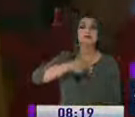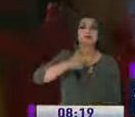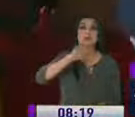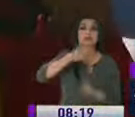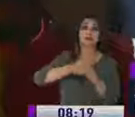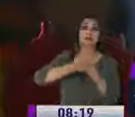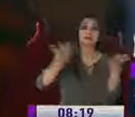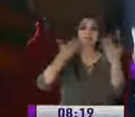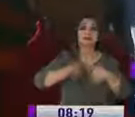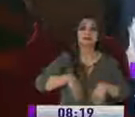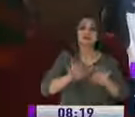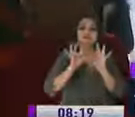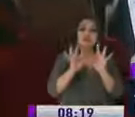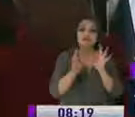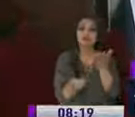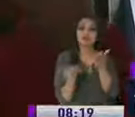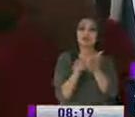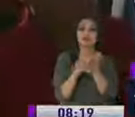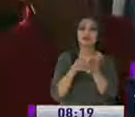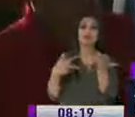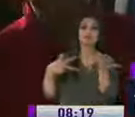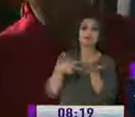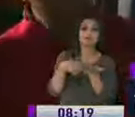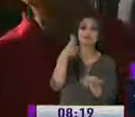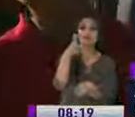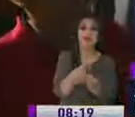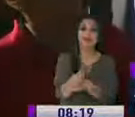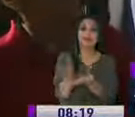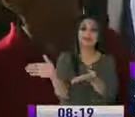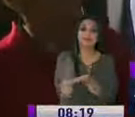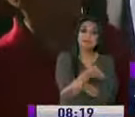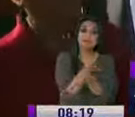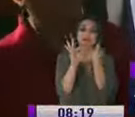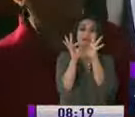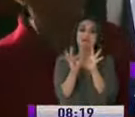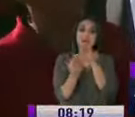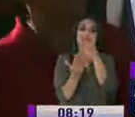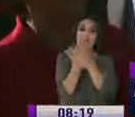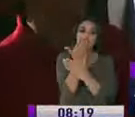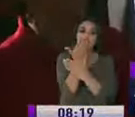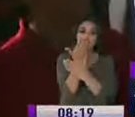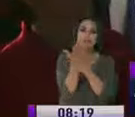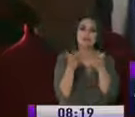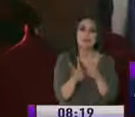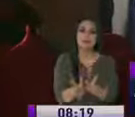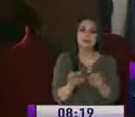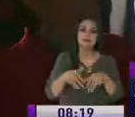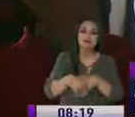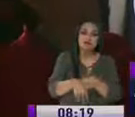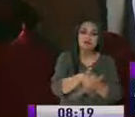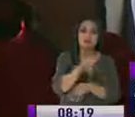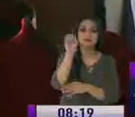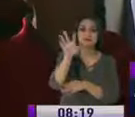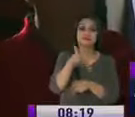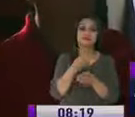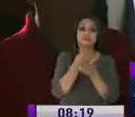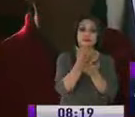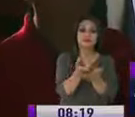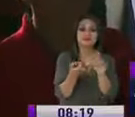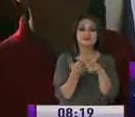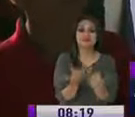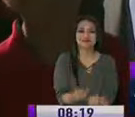va a estar habilitada nuevamente estas paradas aquí de la Carolina y también con la señalización necesaria. Esta es la información que se genera desde